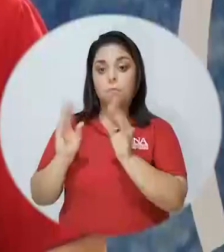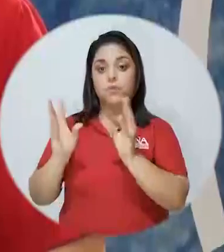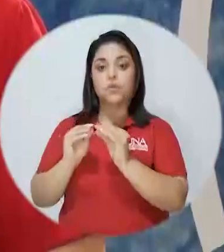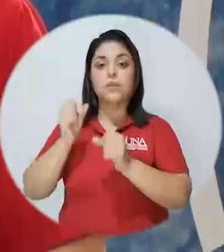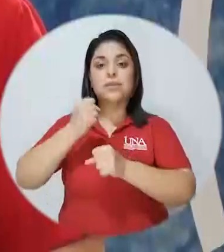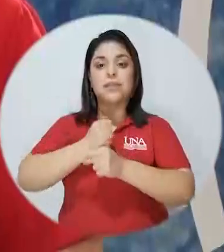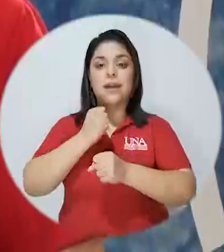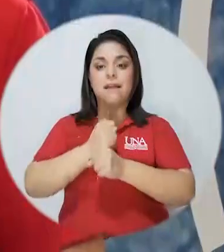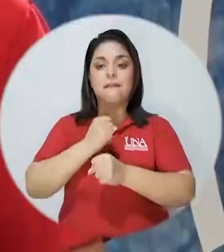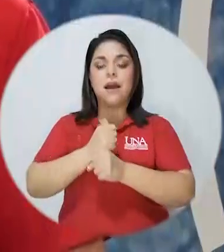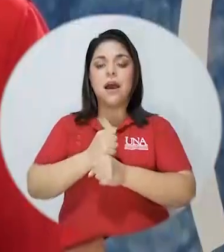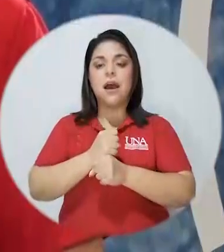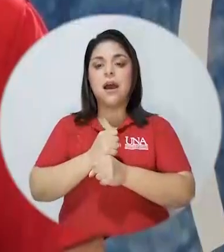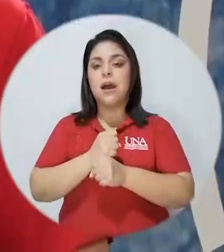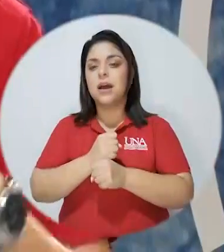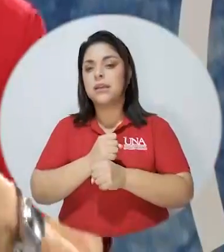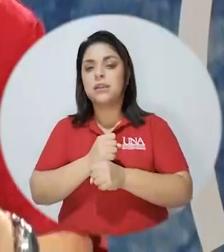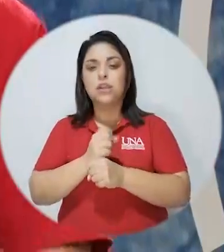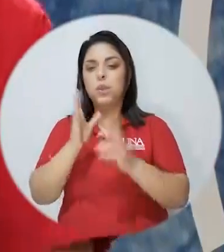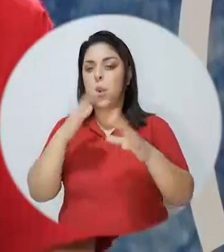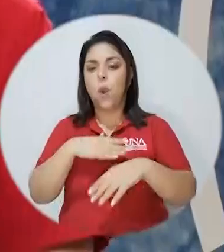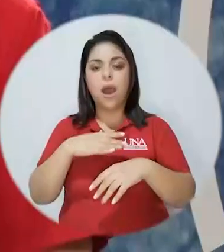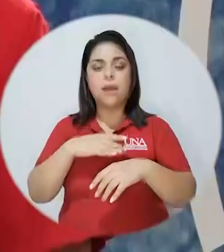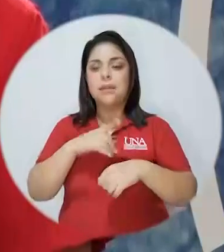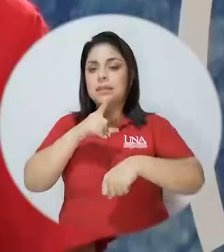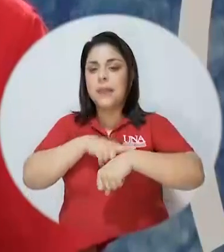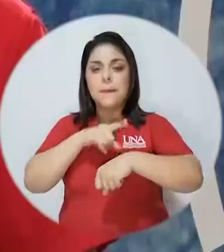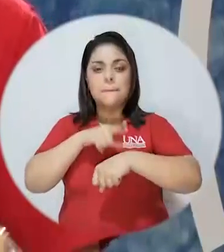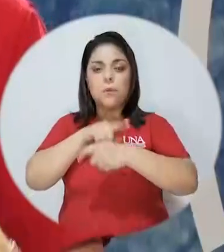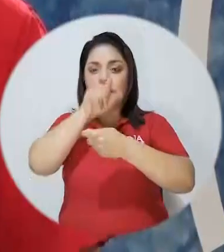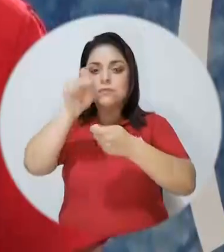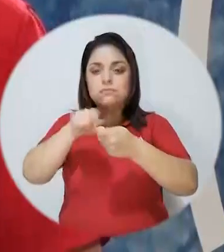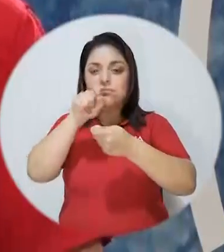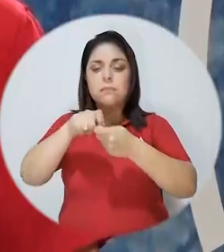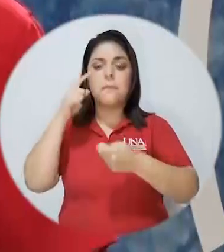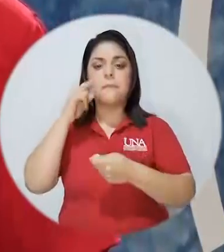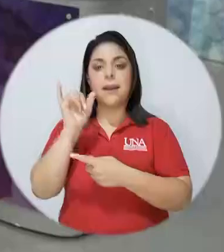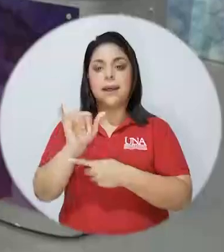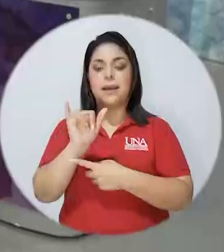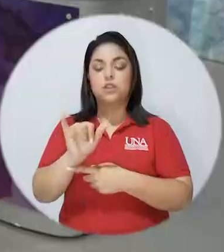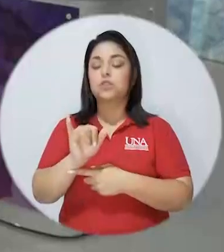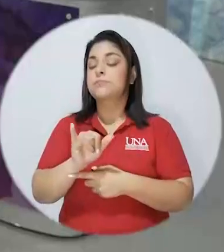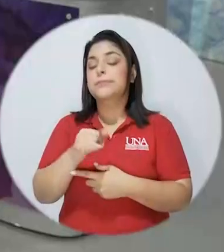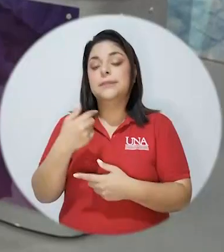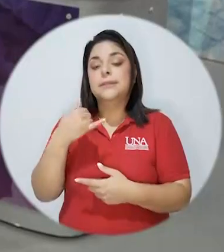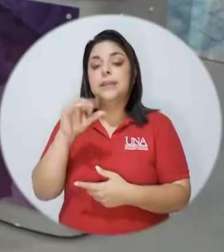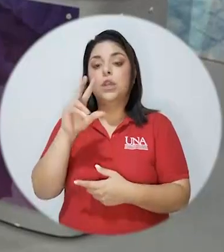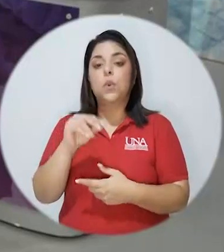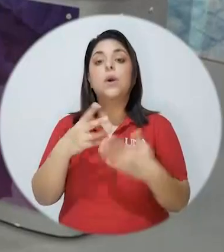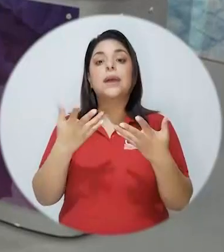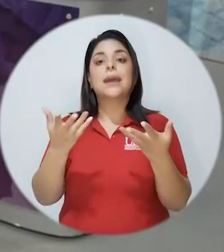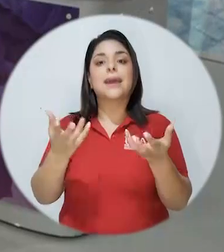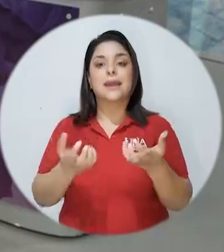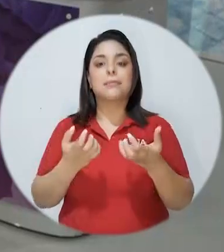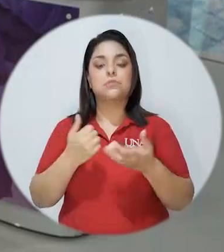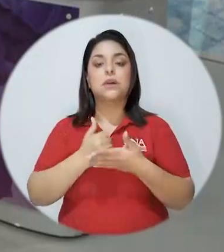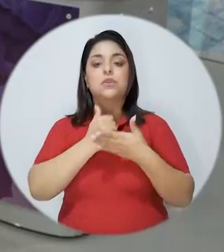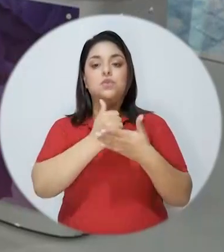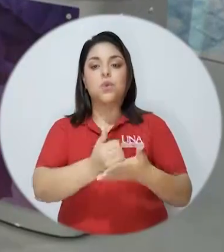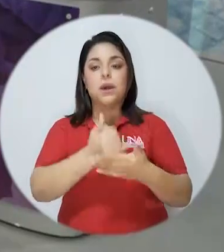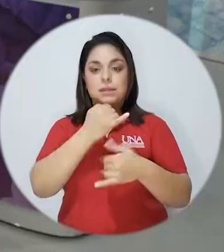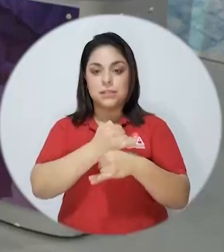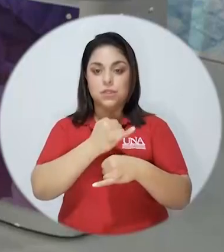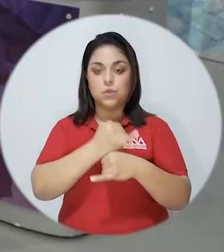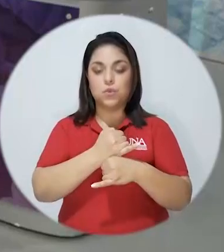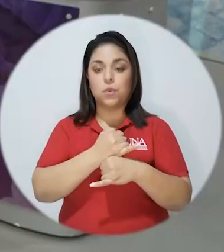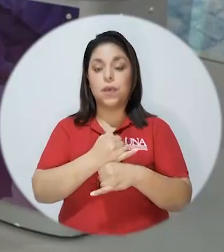así, no tenemos como tiempo exclusivo para eso, sino que tenemos que hacerlo porque realmente queremos el teletrabajo y queremos ayudar a la institución. Entonces